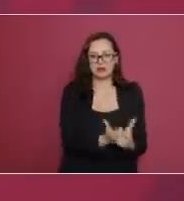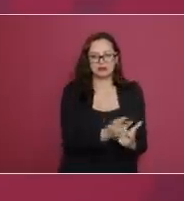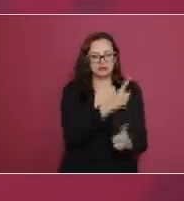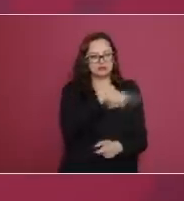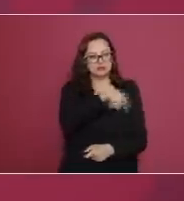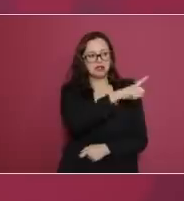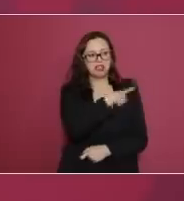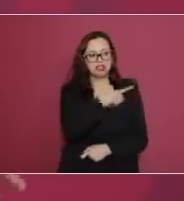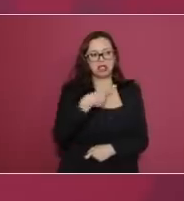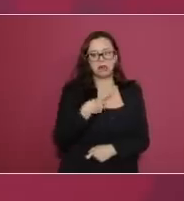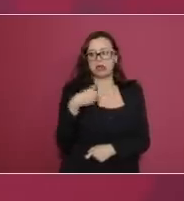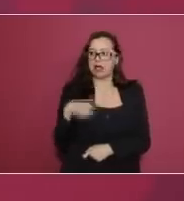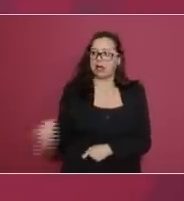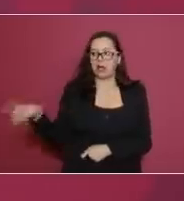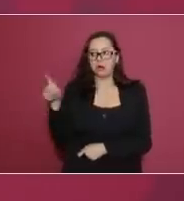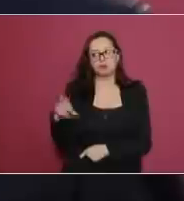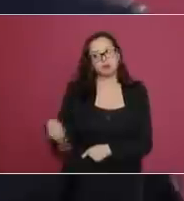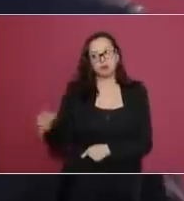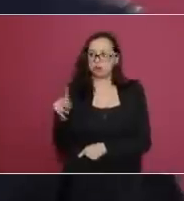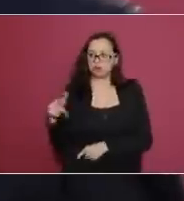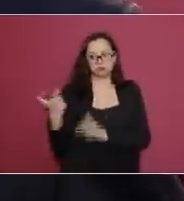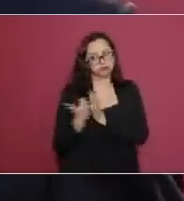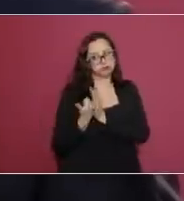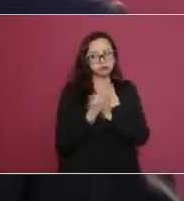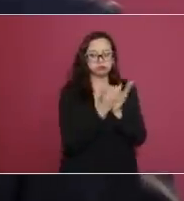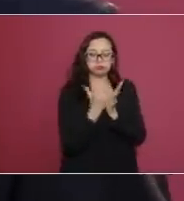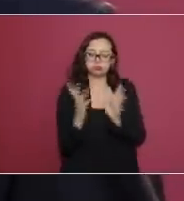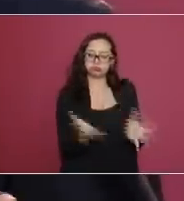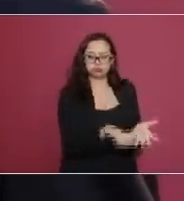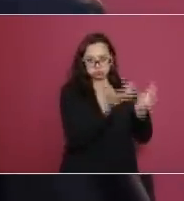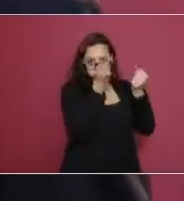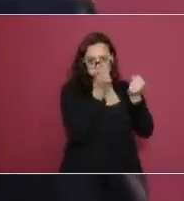Entonces, ahí no hay